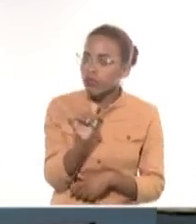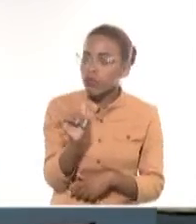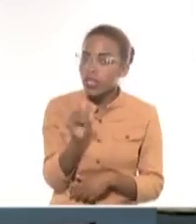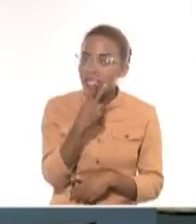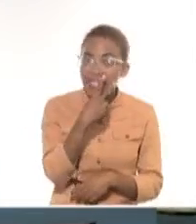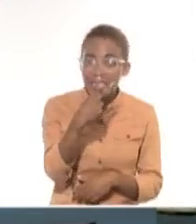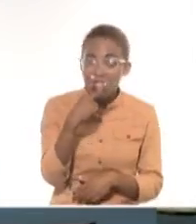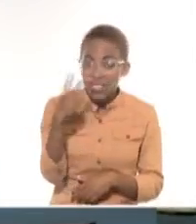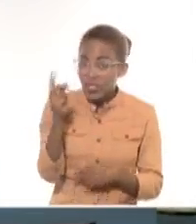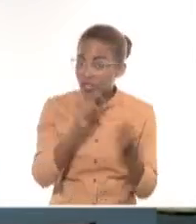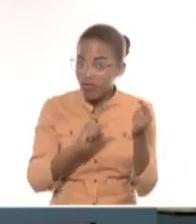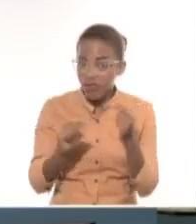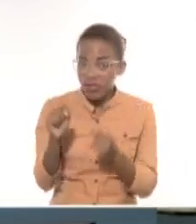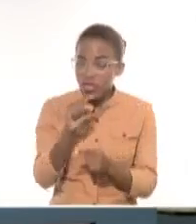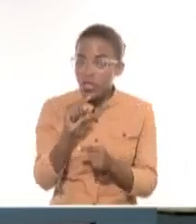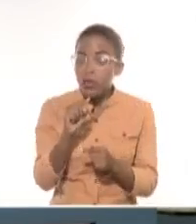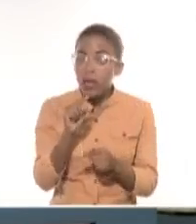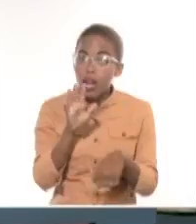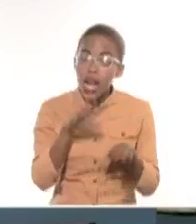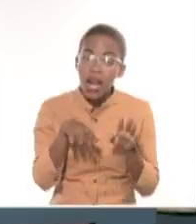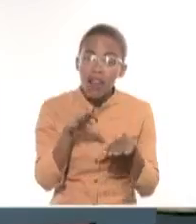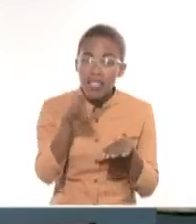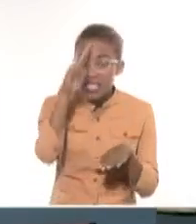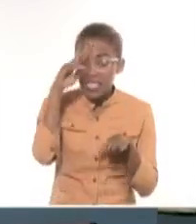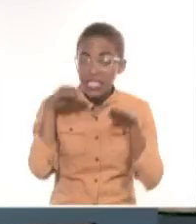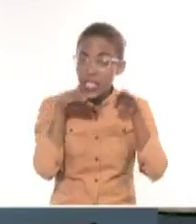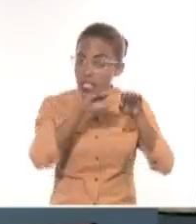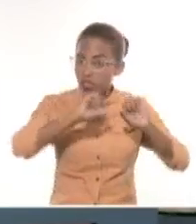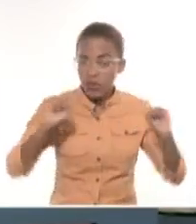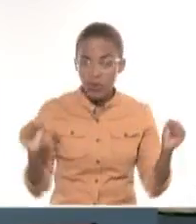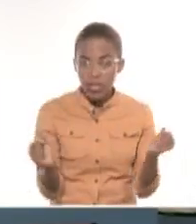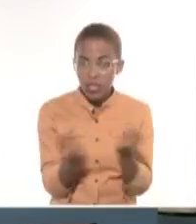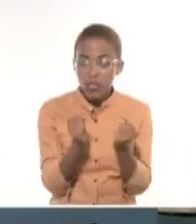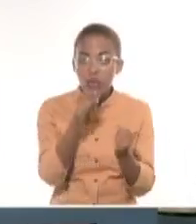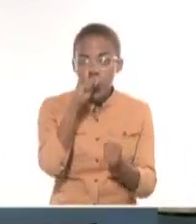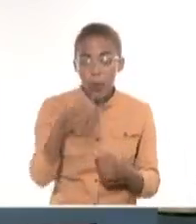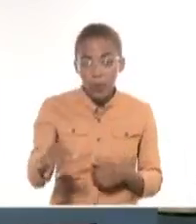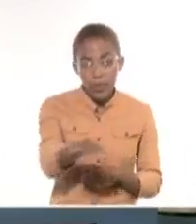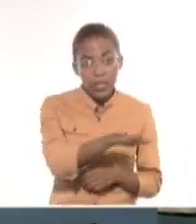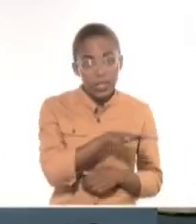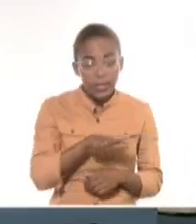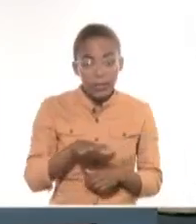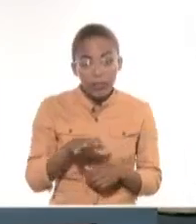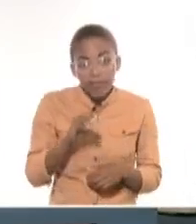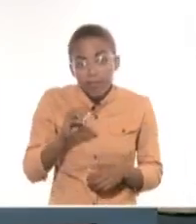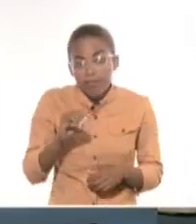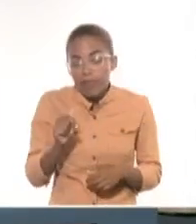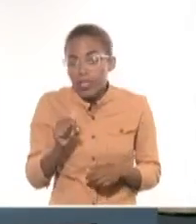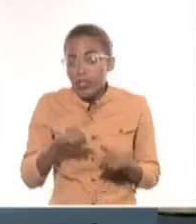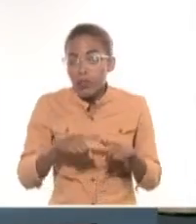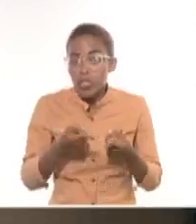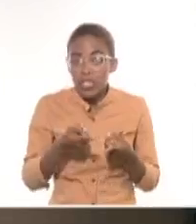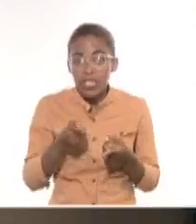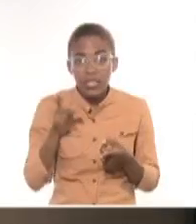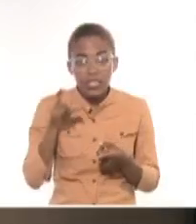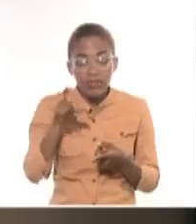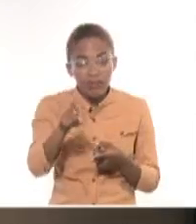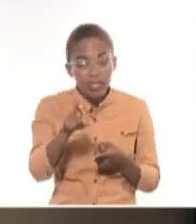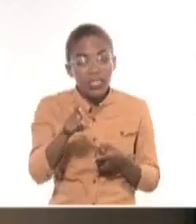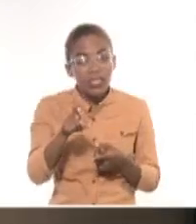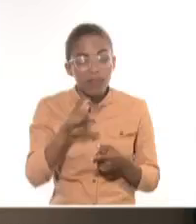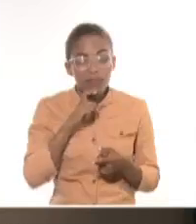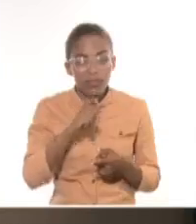atención, y en algunos casos es necesario el ingreso de muchos de estos pacientes, lamentablemente, para no tener un final fatal. ¿Sigue la